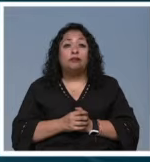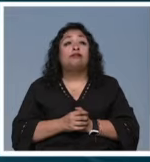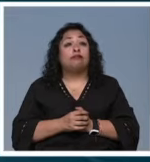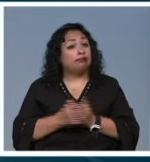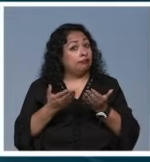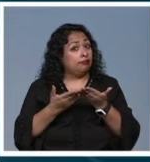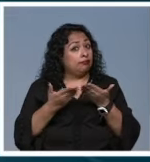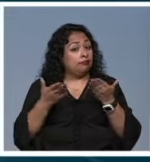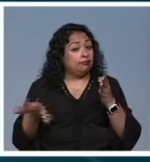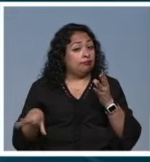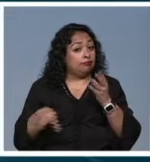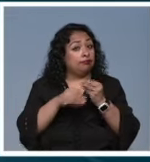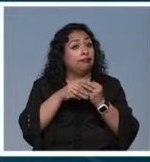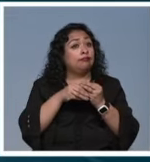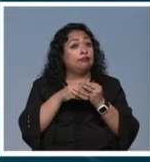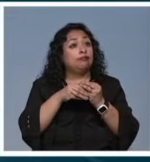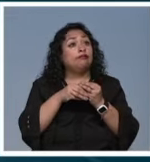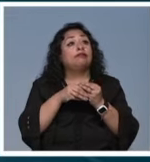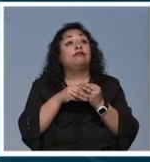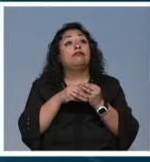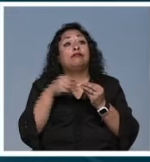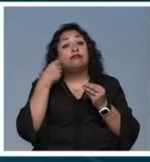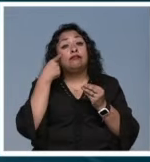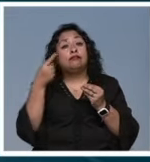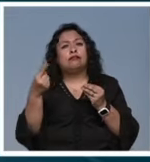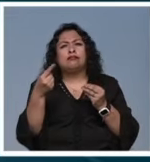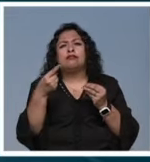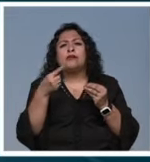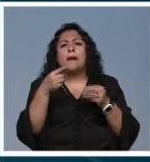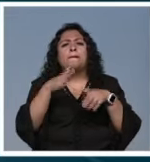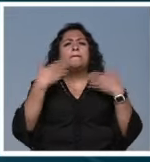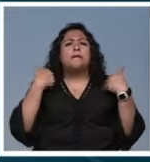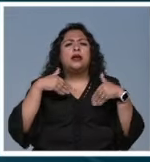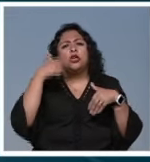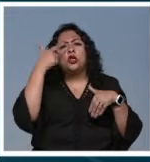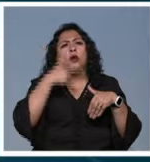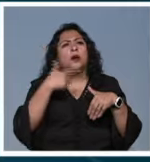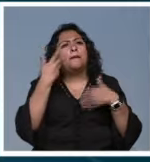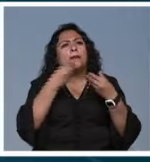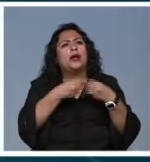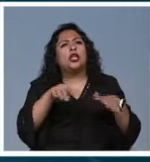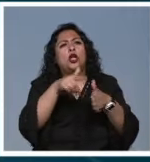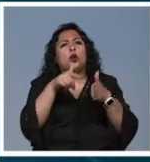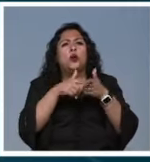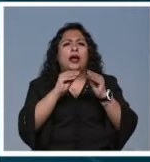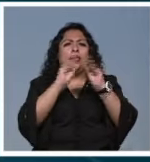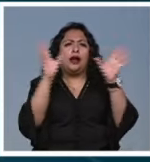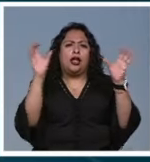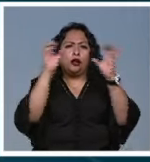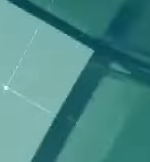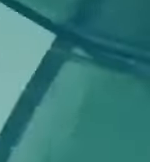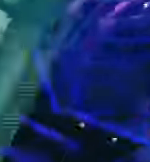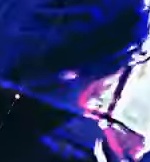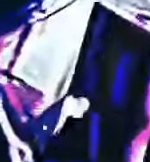Llegó el momento de sumarnos a la ronda de noche y perdernos en los dominios del claroscuro.